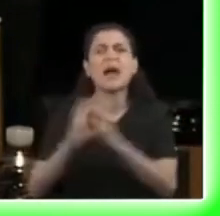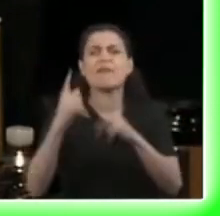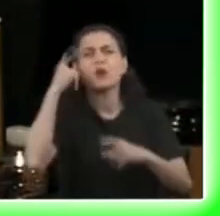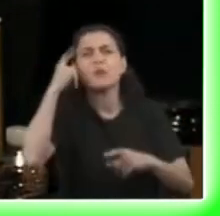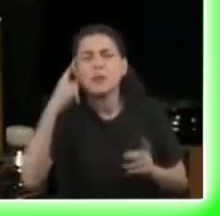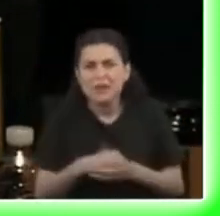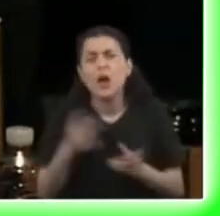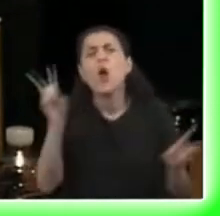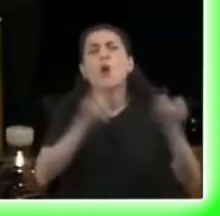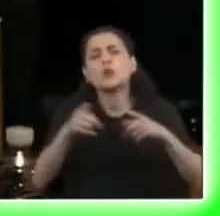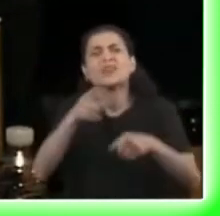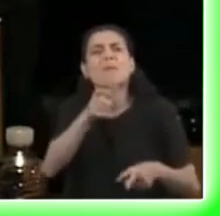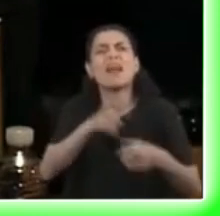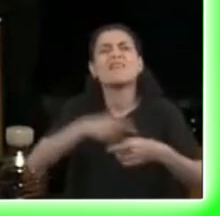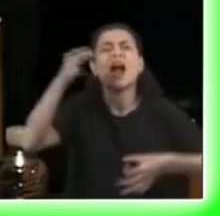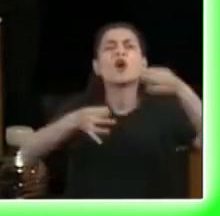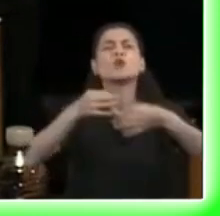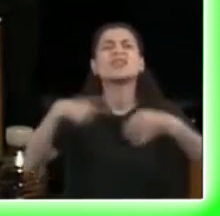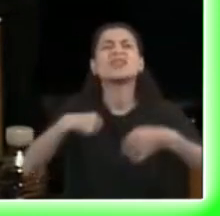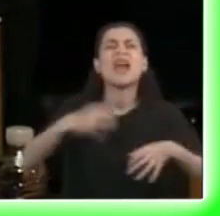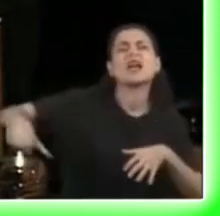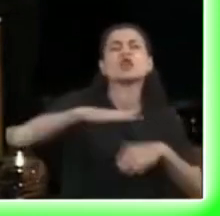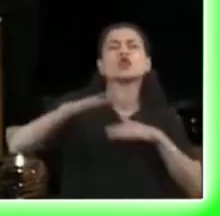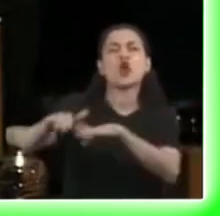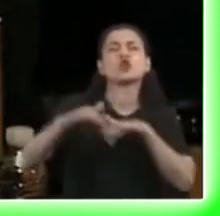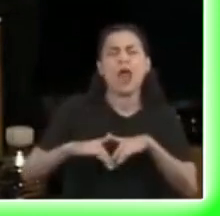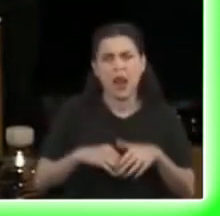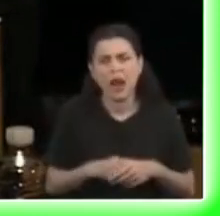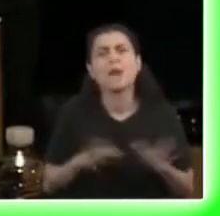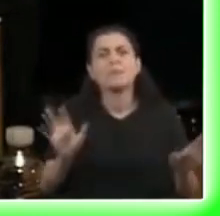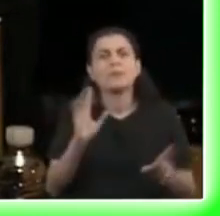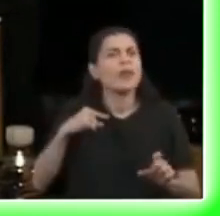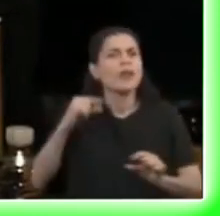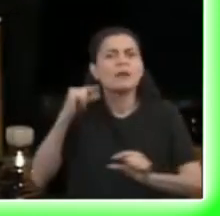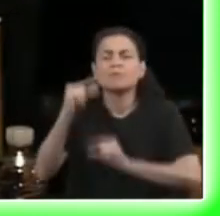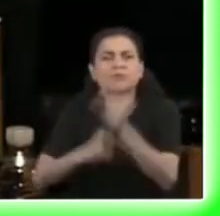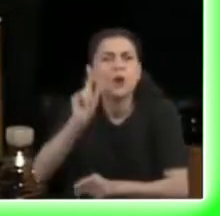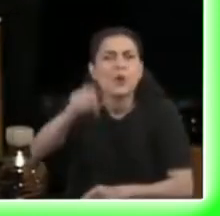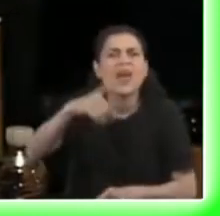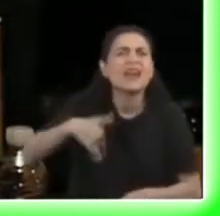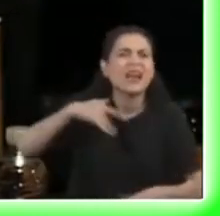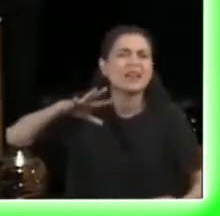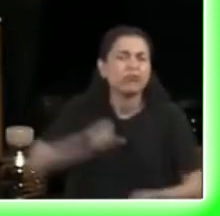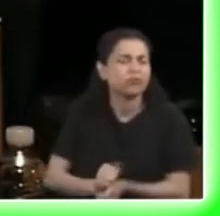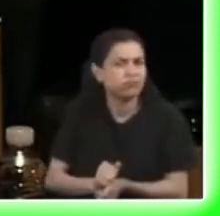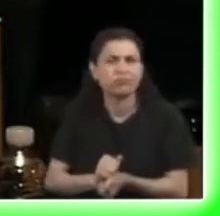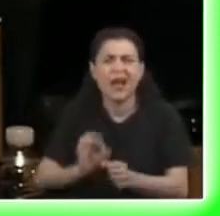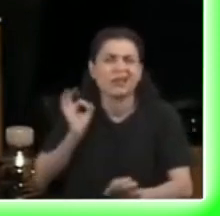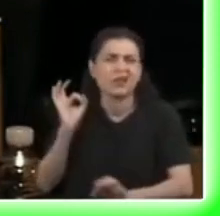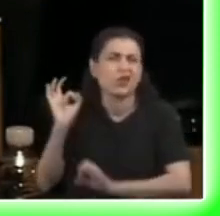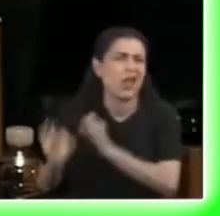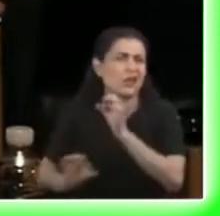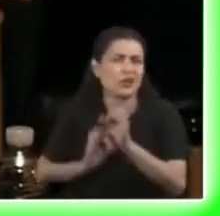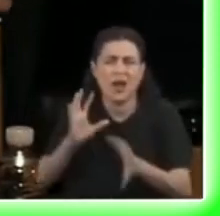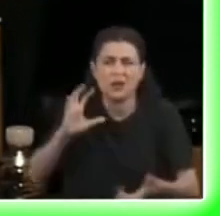llamada justicia social. Así comenzó la era de humillación argentina que se extiende hasta hoy. Bueno,